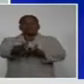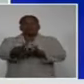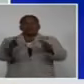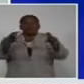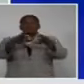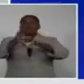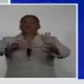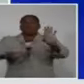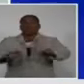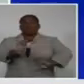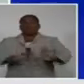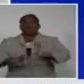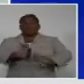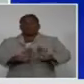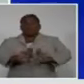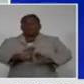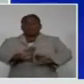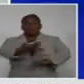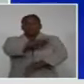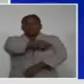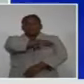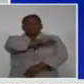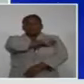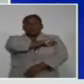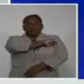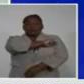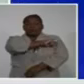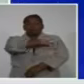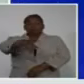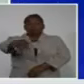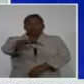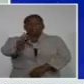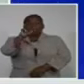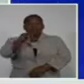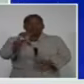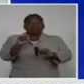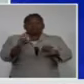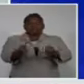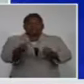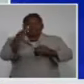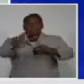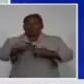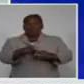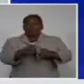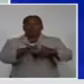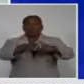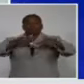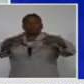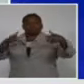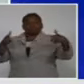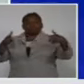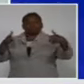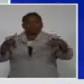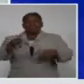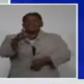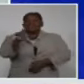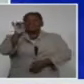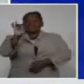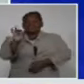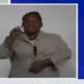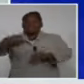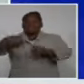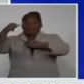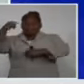población, arreciando las medidas para que no se produzca un incremento. Los 17 de ayer, el mayor